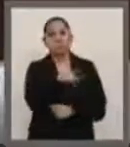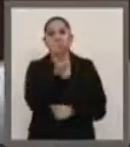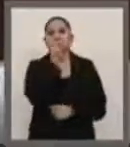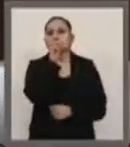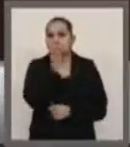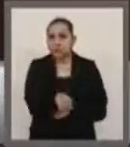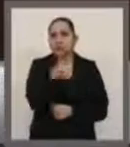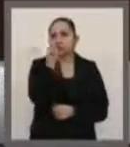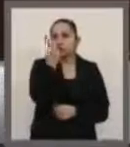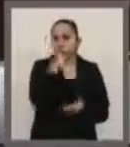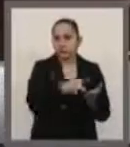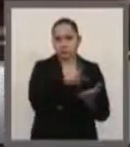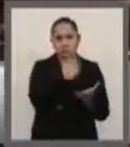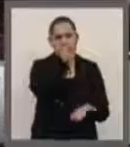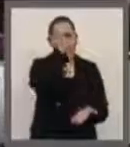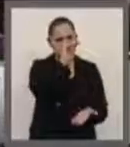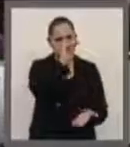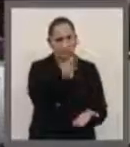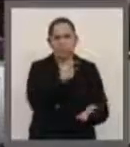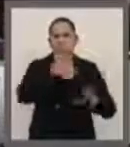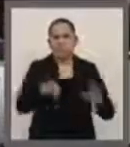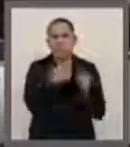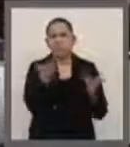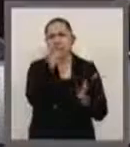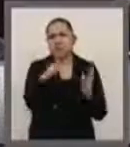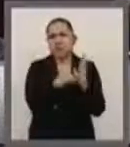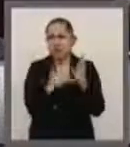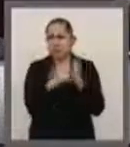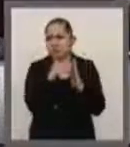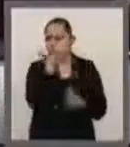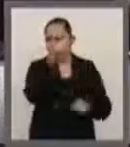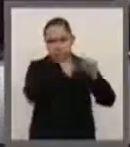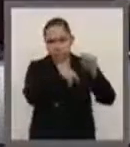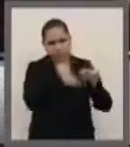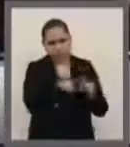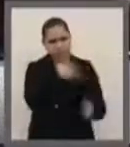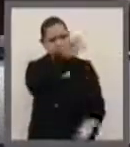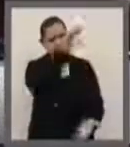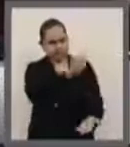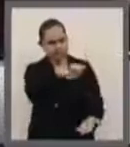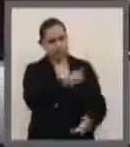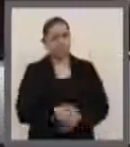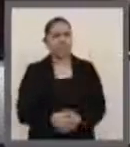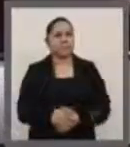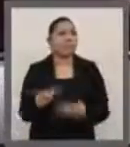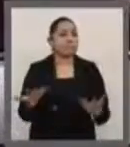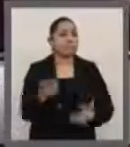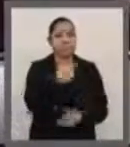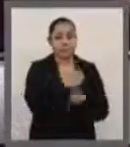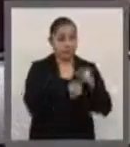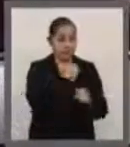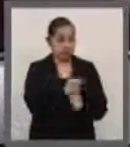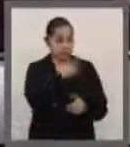se enfrentaron dos recortes que sumaron más de 10.000 millones de pesos. Si bien en